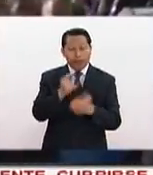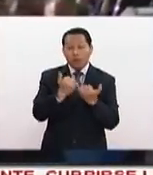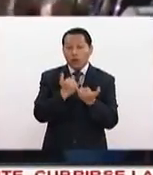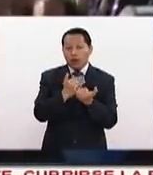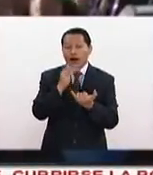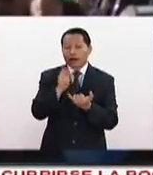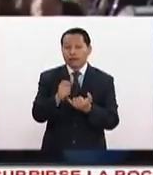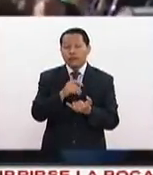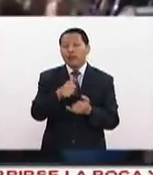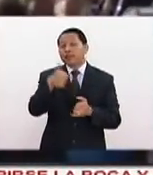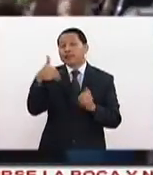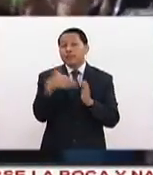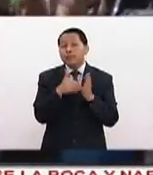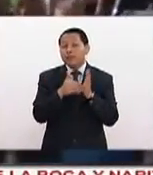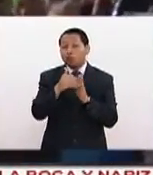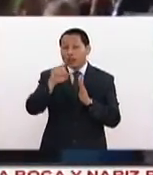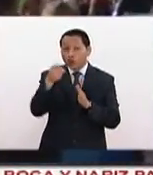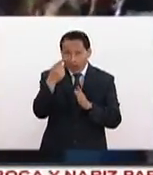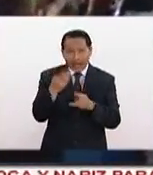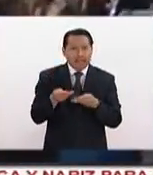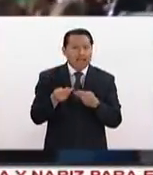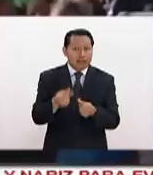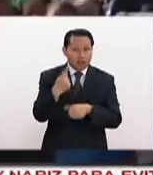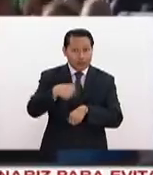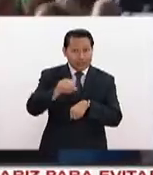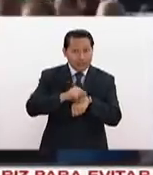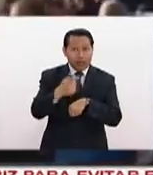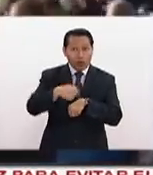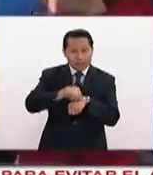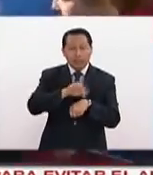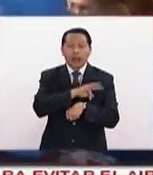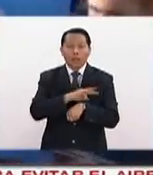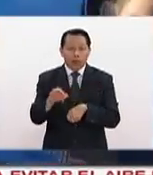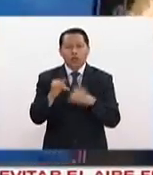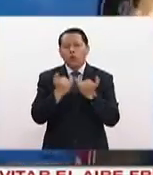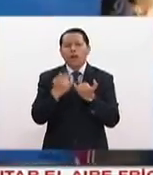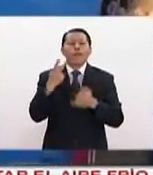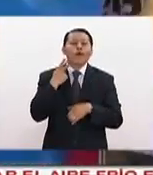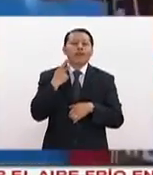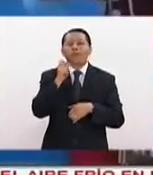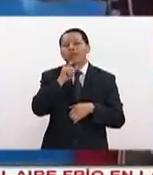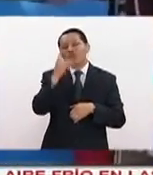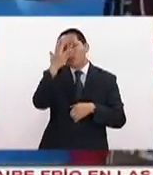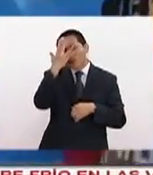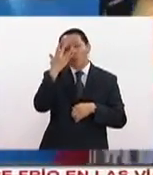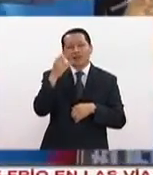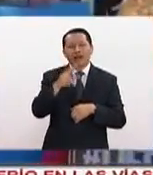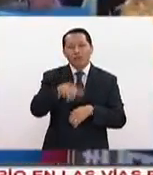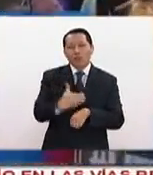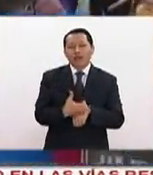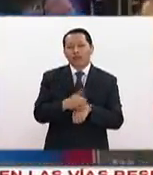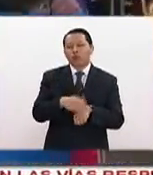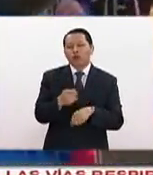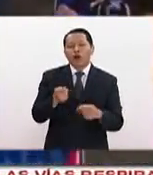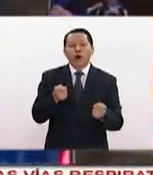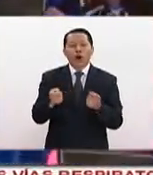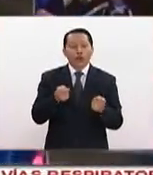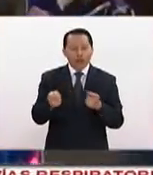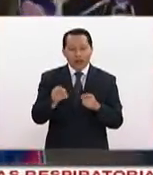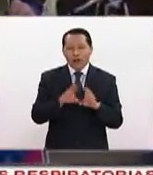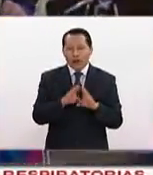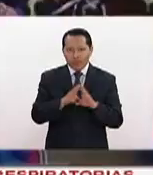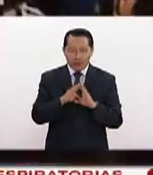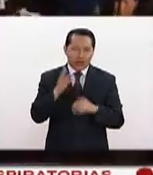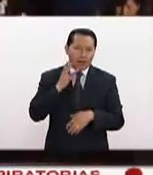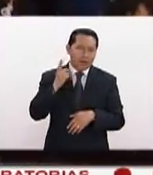de hasta $6,000 millones por semana. Y políticamente, bueno, también es una vergüenza para los republicanos, que tienen el control tanto de la